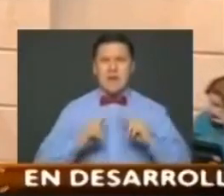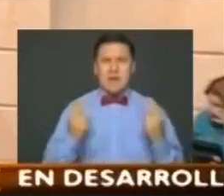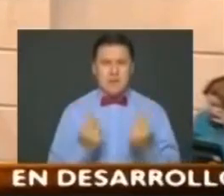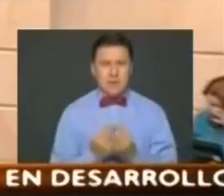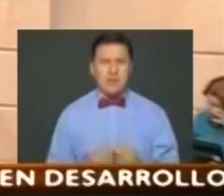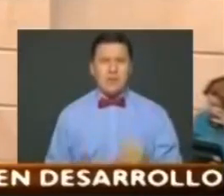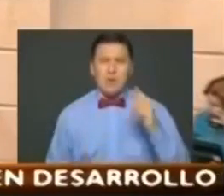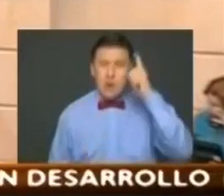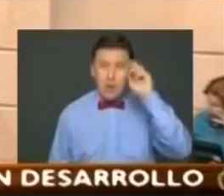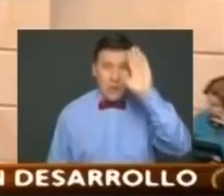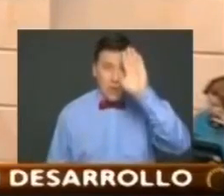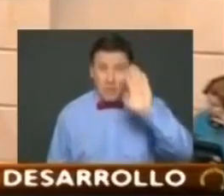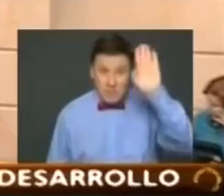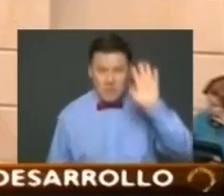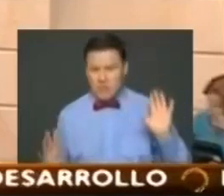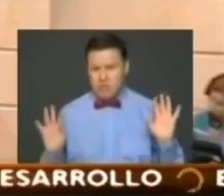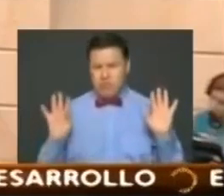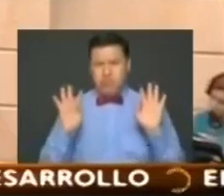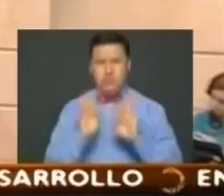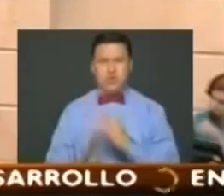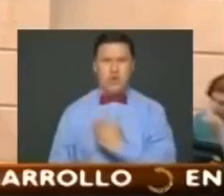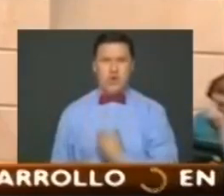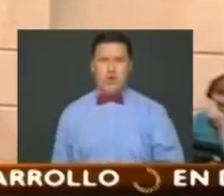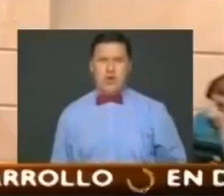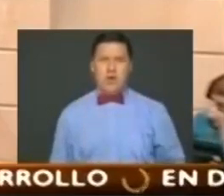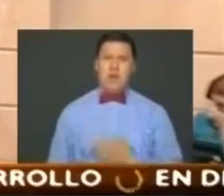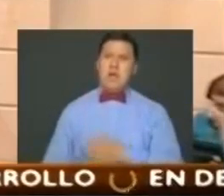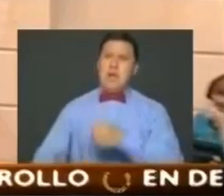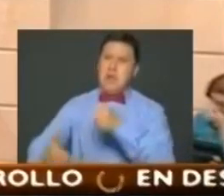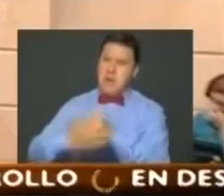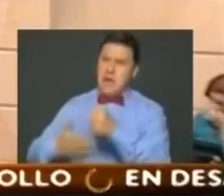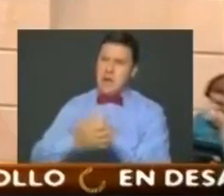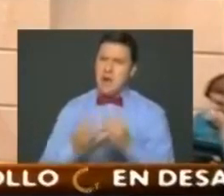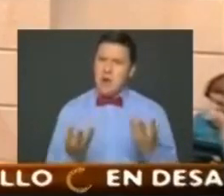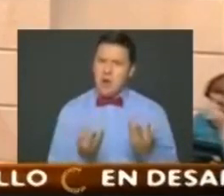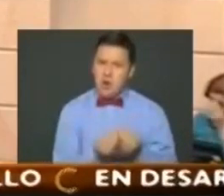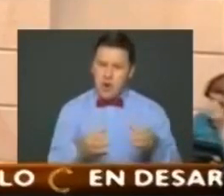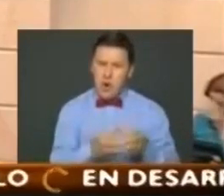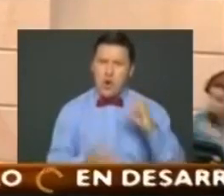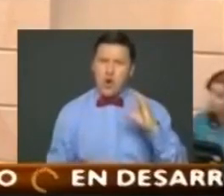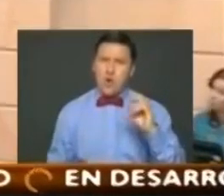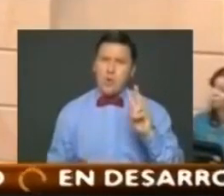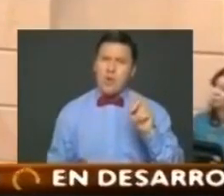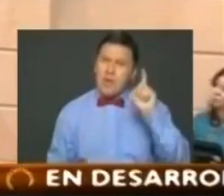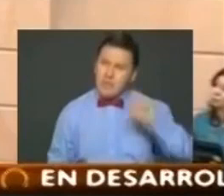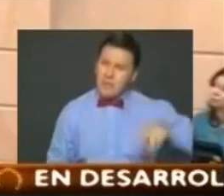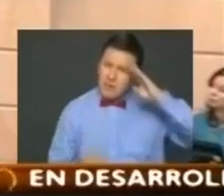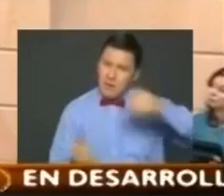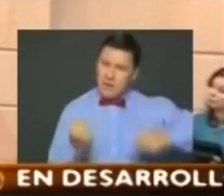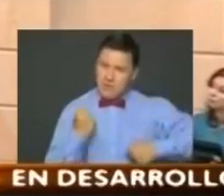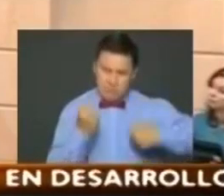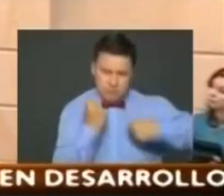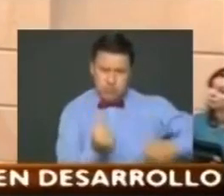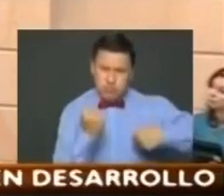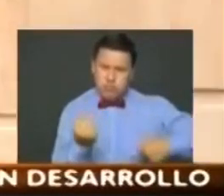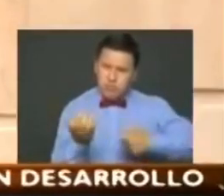los gobernadores, Uribe fue especialmente insistente en que las convivir debían tener armas, armas de